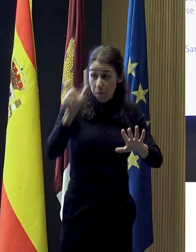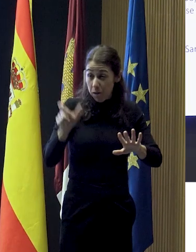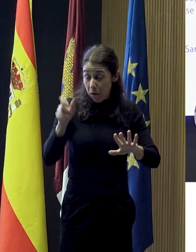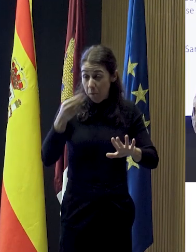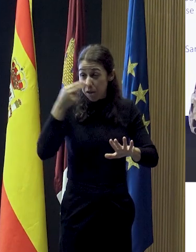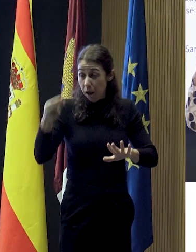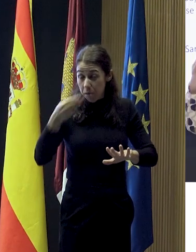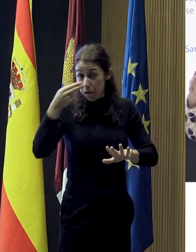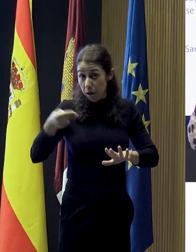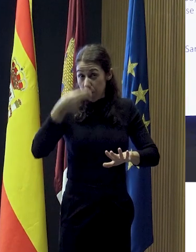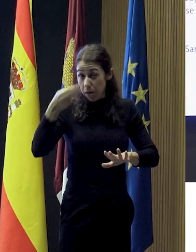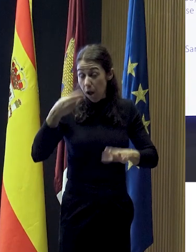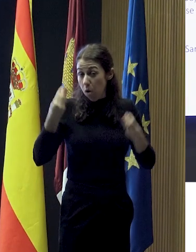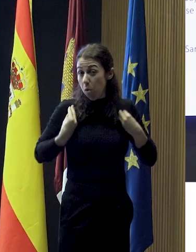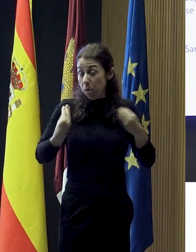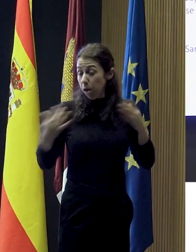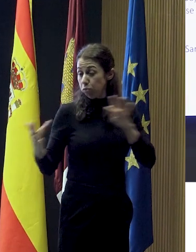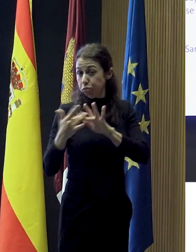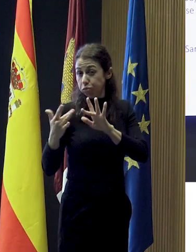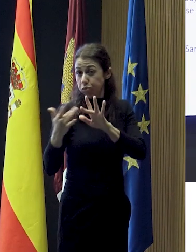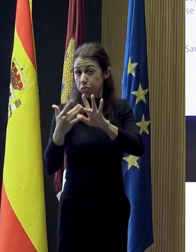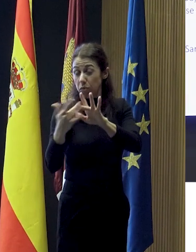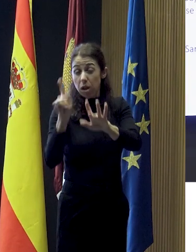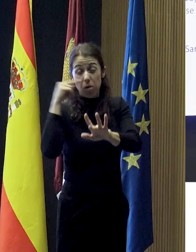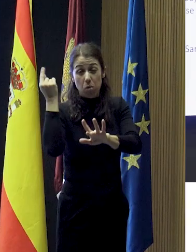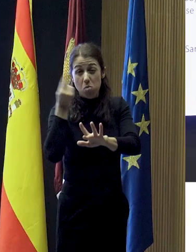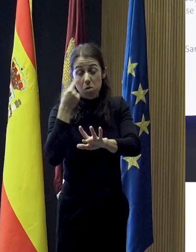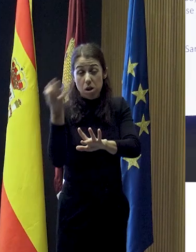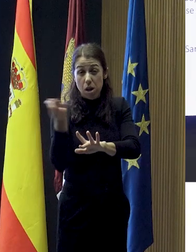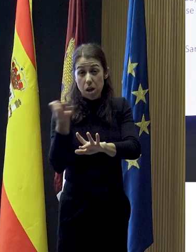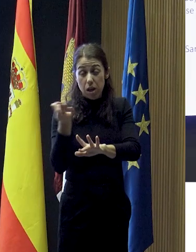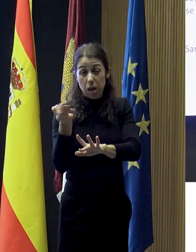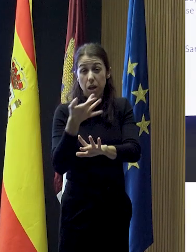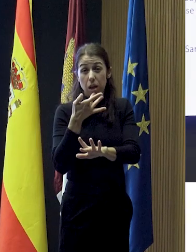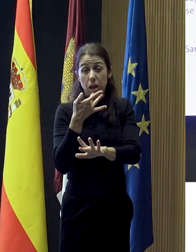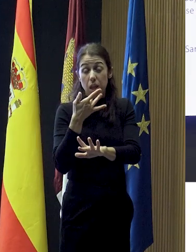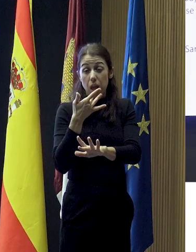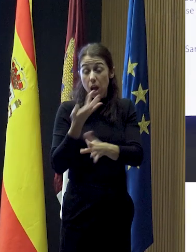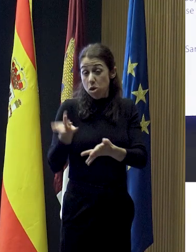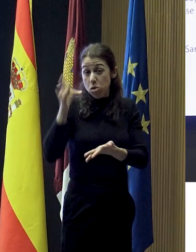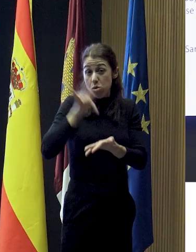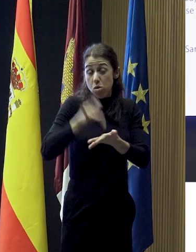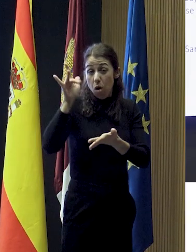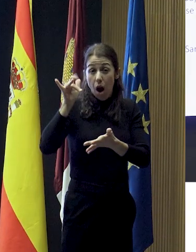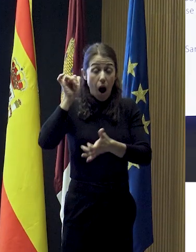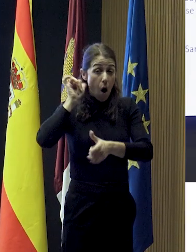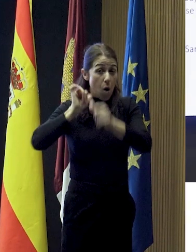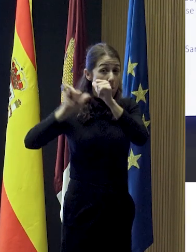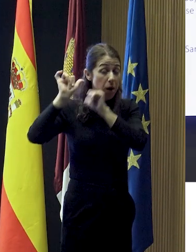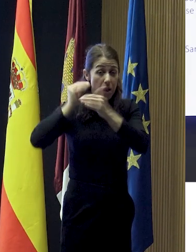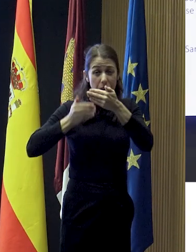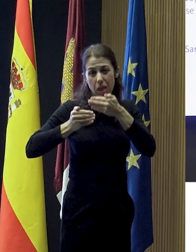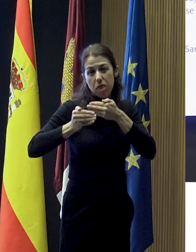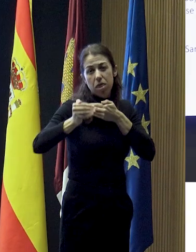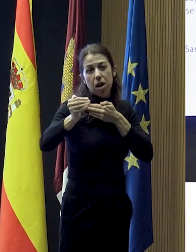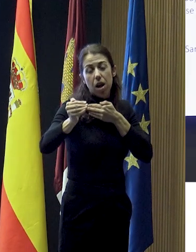paciente a lo largo de toda su vida. Y lo que se dieron cuenta es que desde el momento de la operación hacia